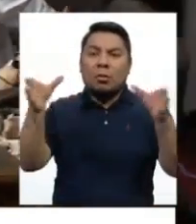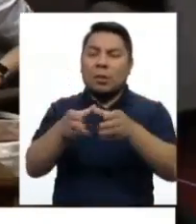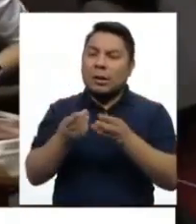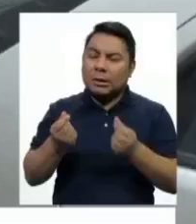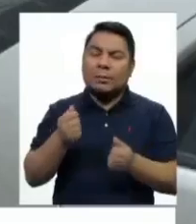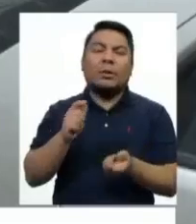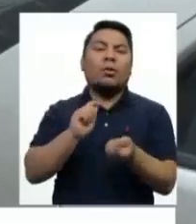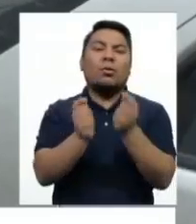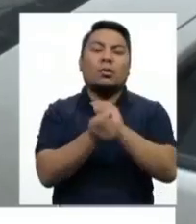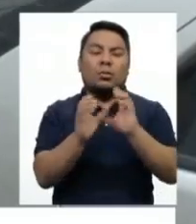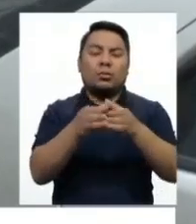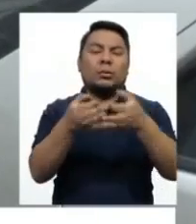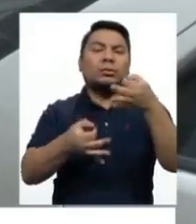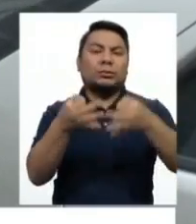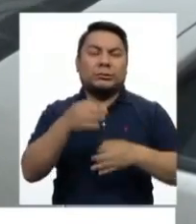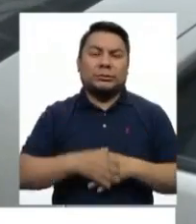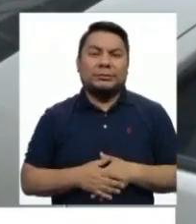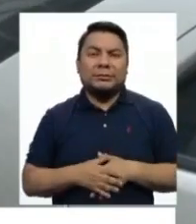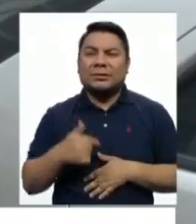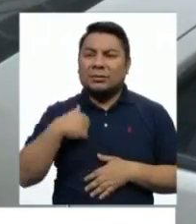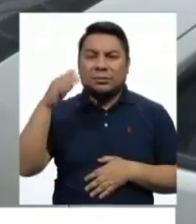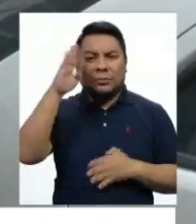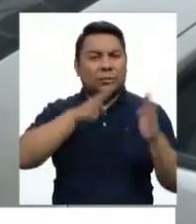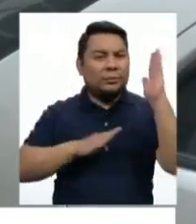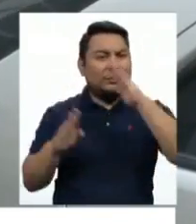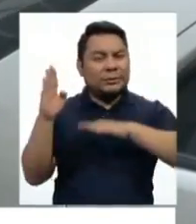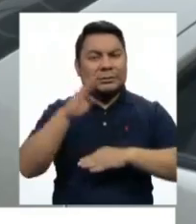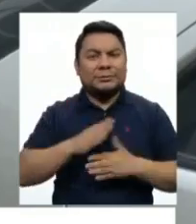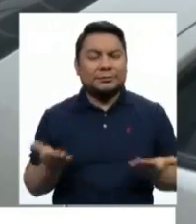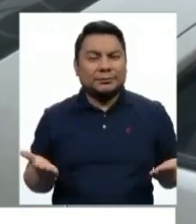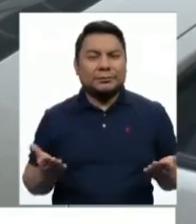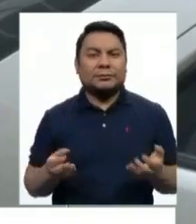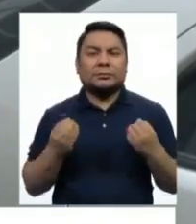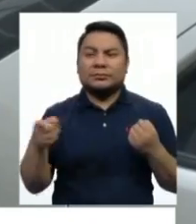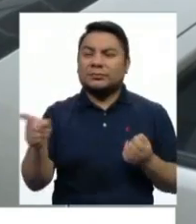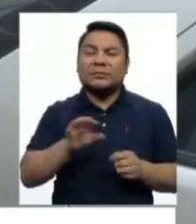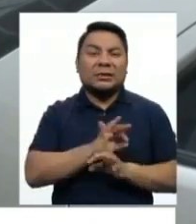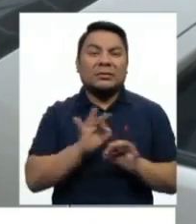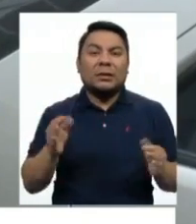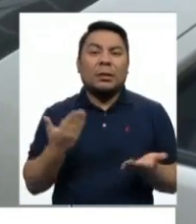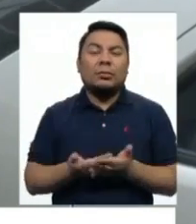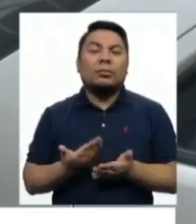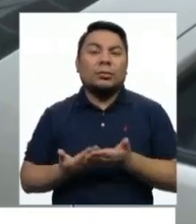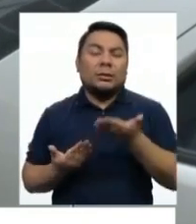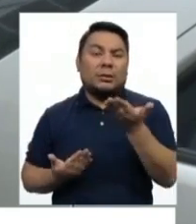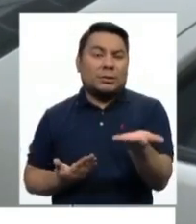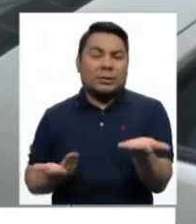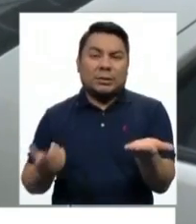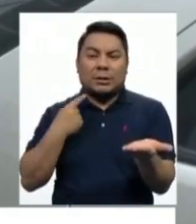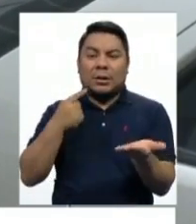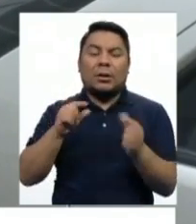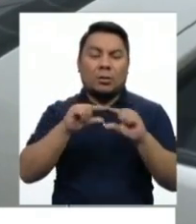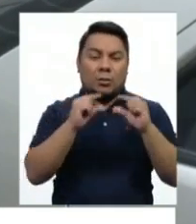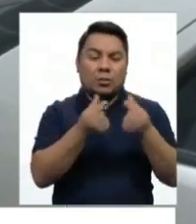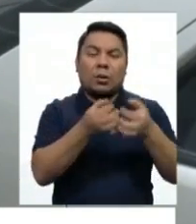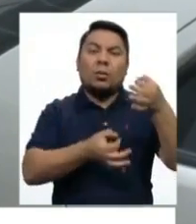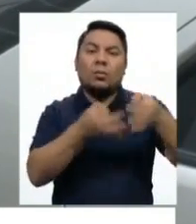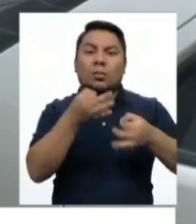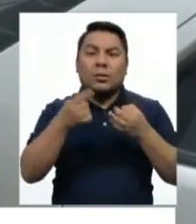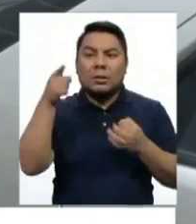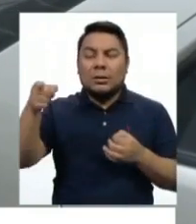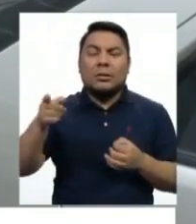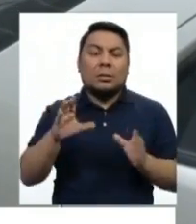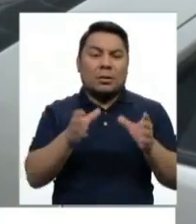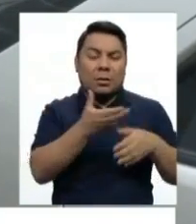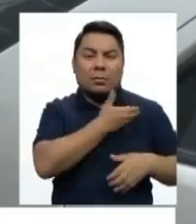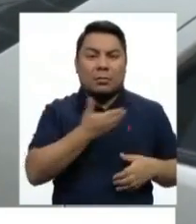justicia. Preocupación, porque fíjese, ninguna propuesta de reforma relacionada al sistema de justicia impulsada por el Poder